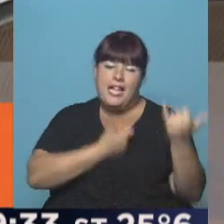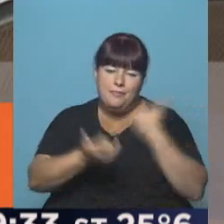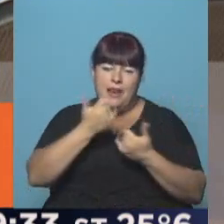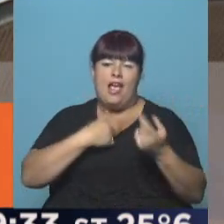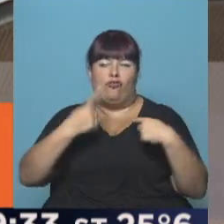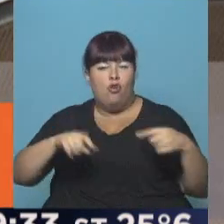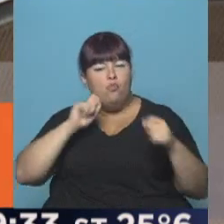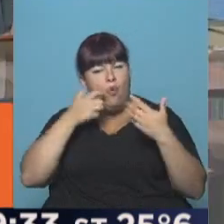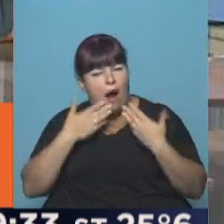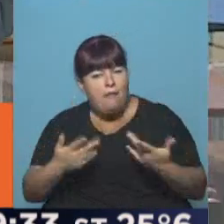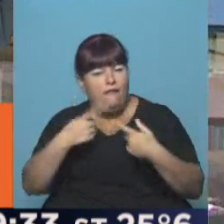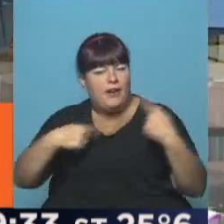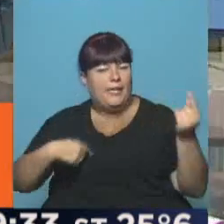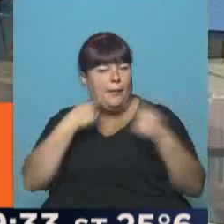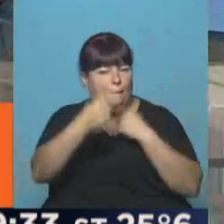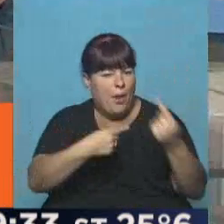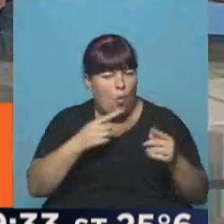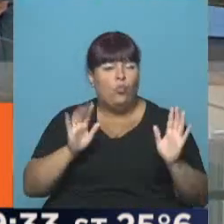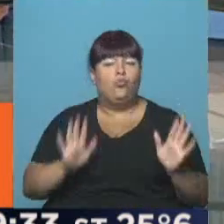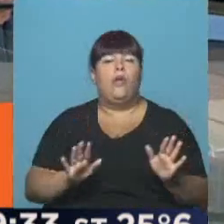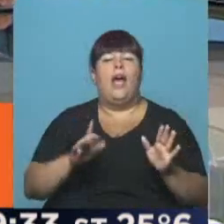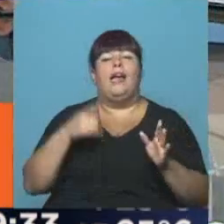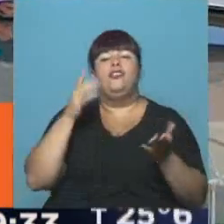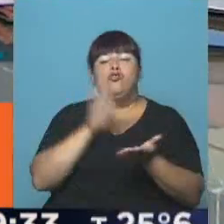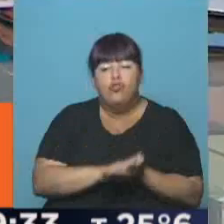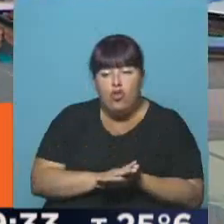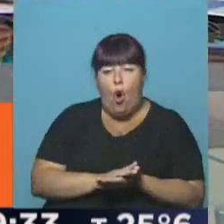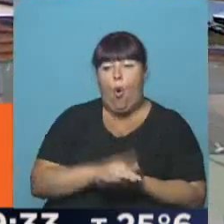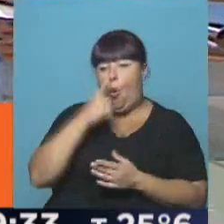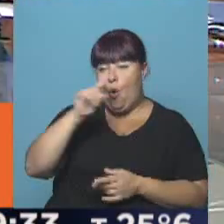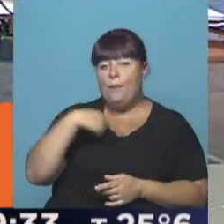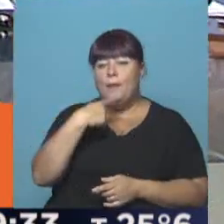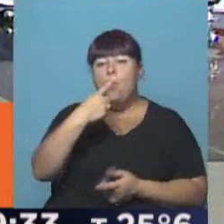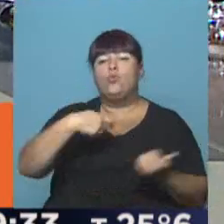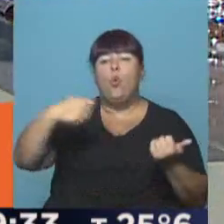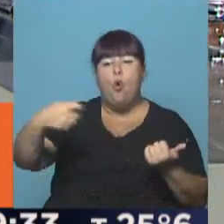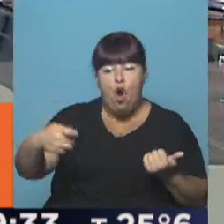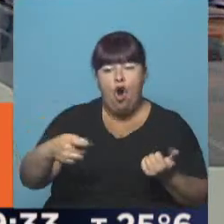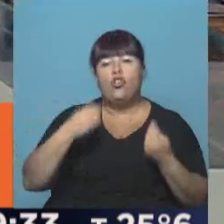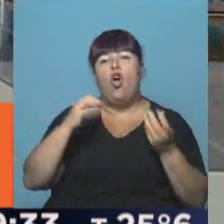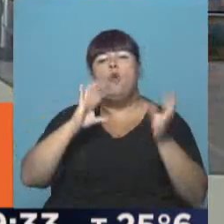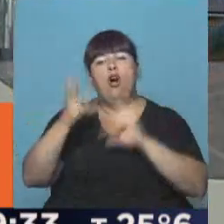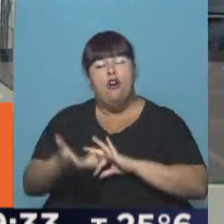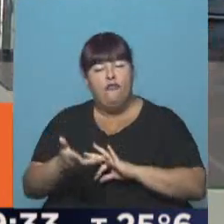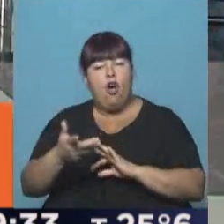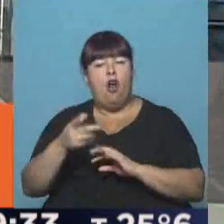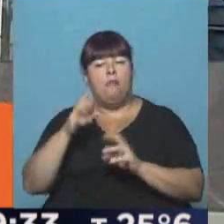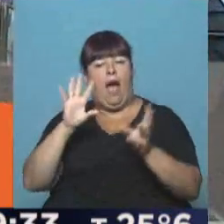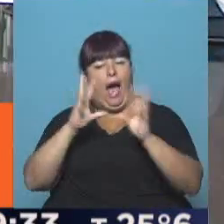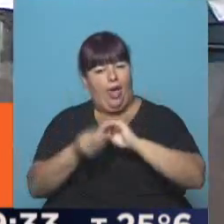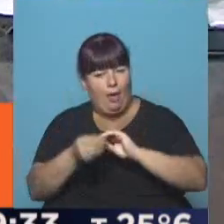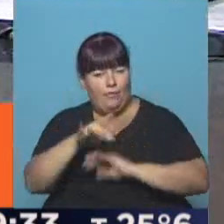contestando muy amablemente distintas preguntas y tenía que ver con la última la cuestión de las cuotas Y de qué manera se están adaptando